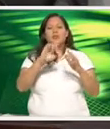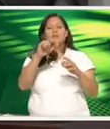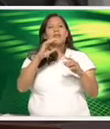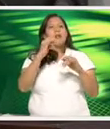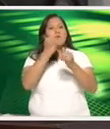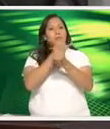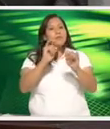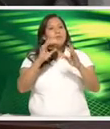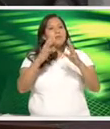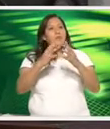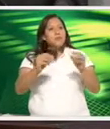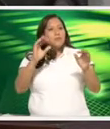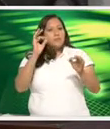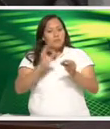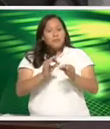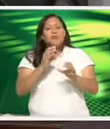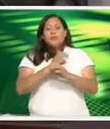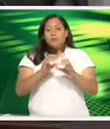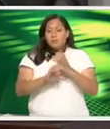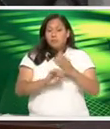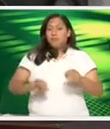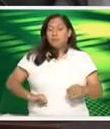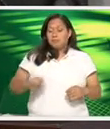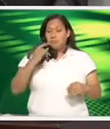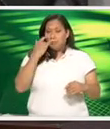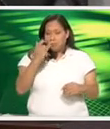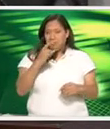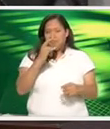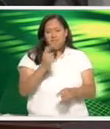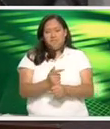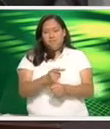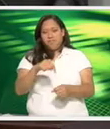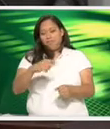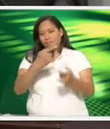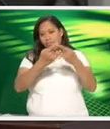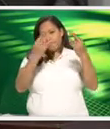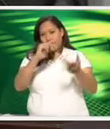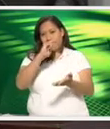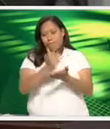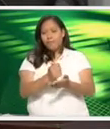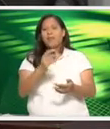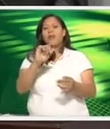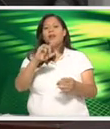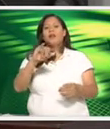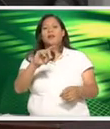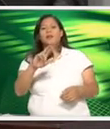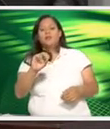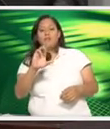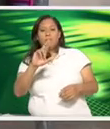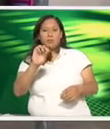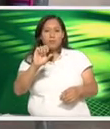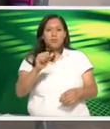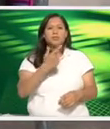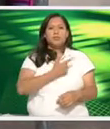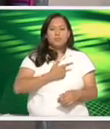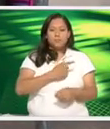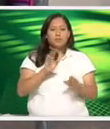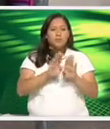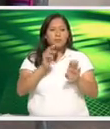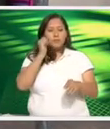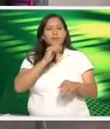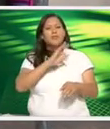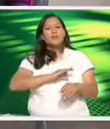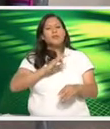de la independencia. Duda, datos interesantes, curiosos, que marcan parte de la historia. Alejandro Rosas, un gusto como siempre. Gracias y